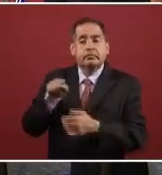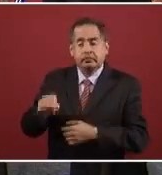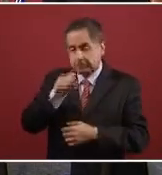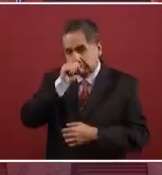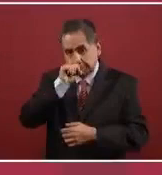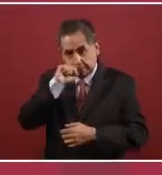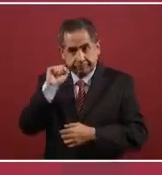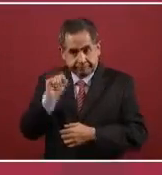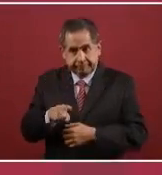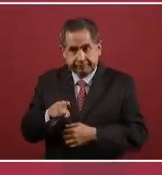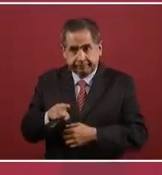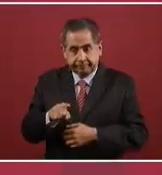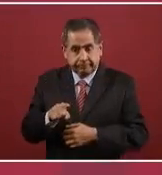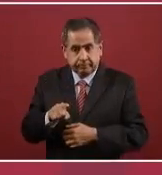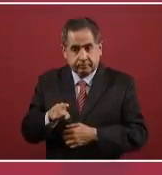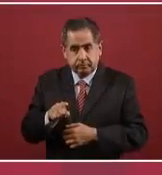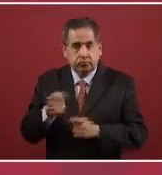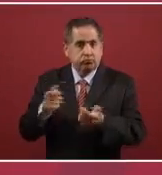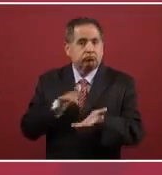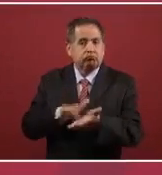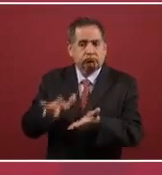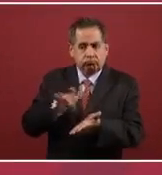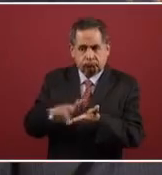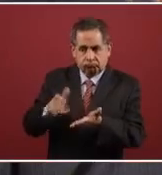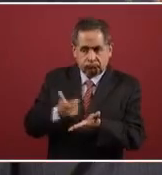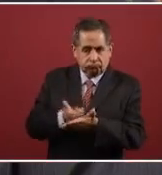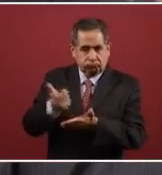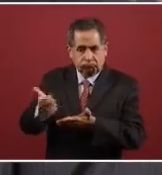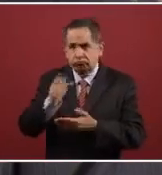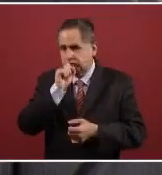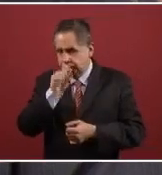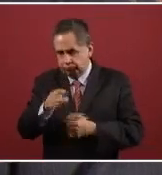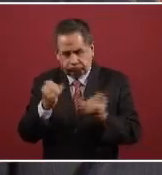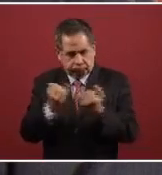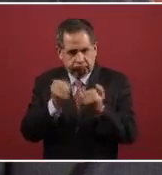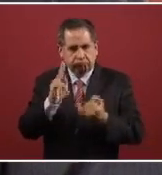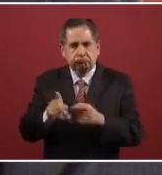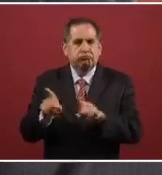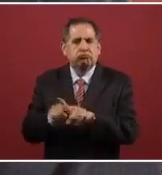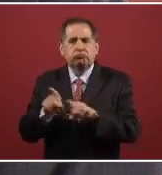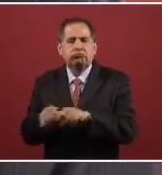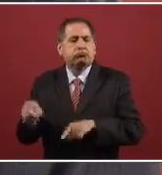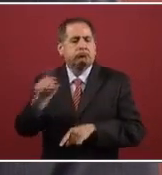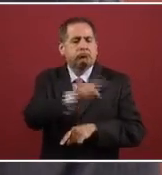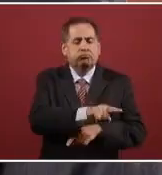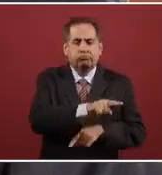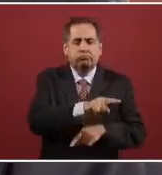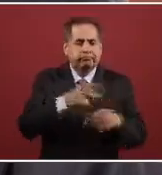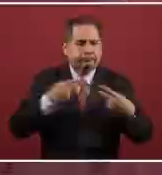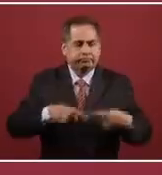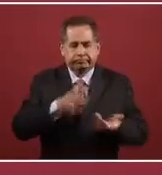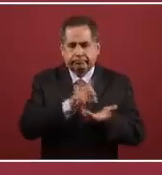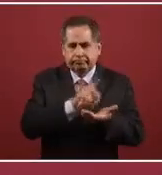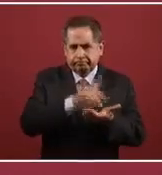también un apoyo como los deportistas que nos